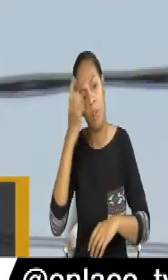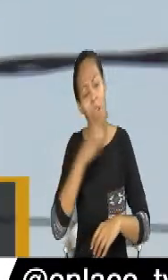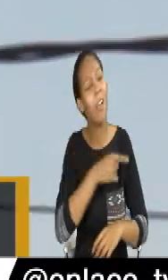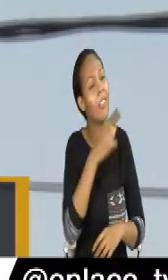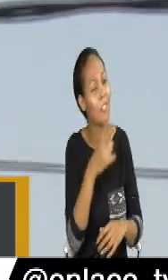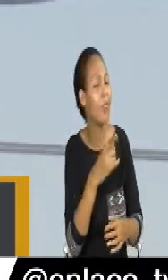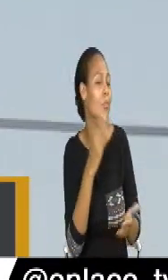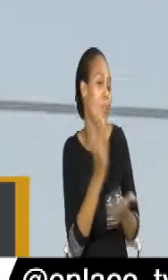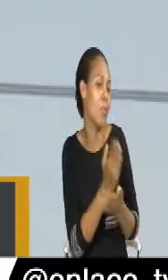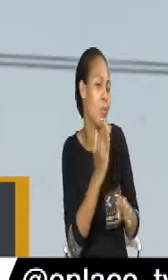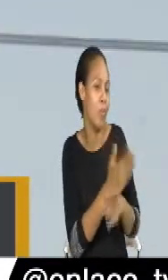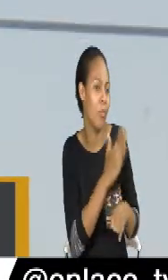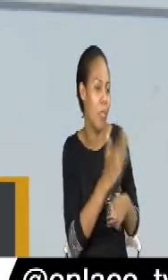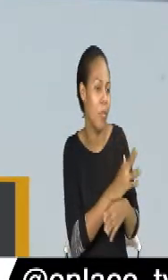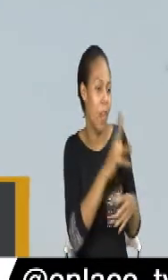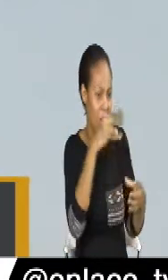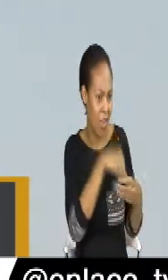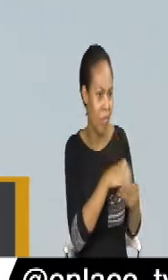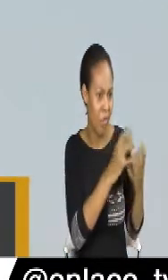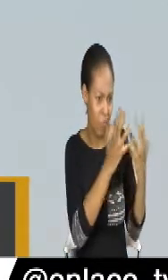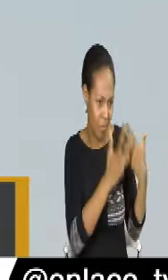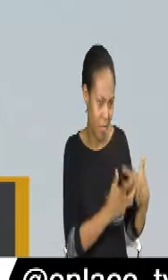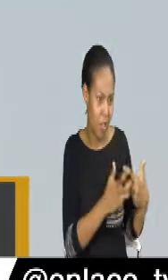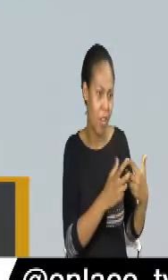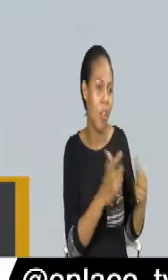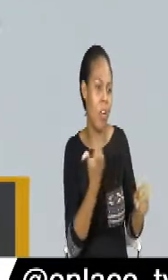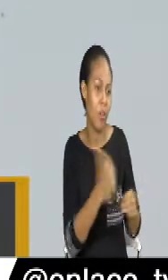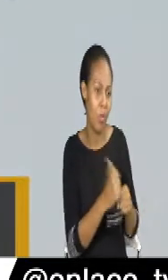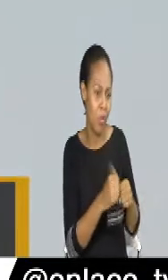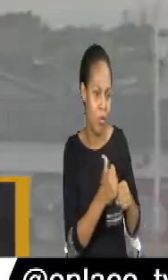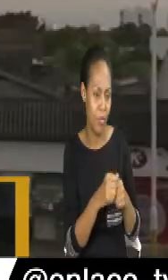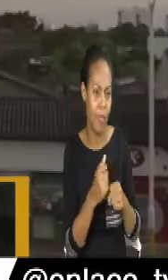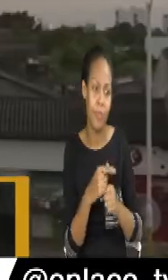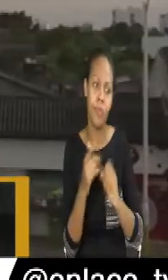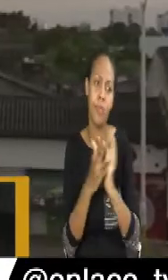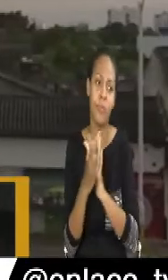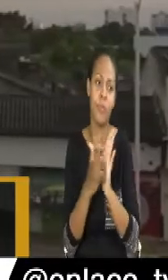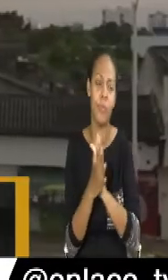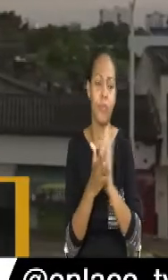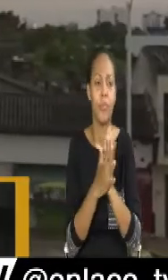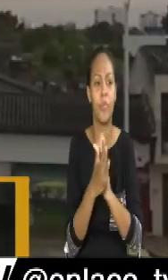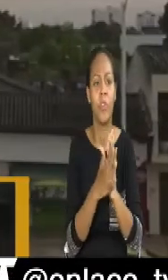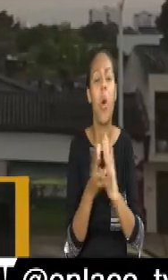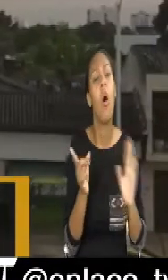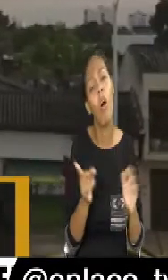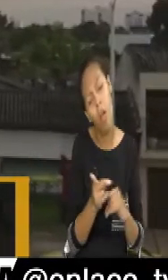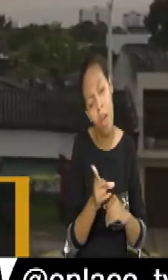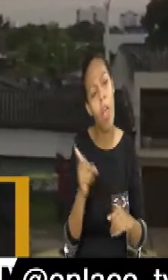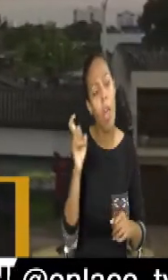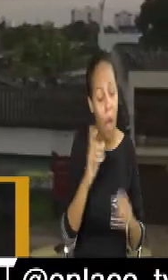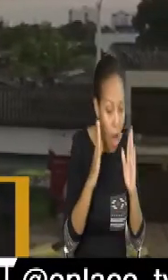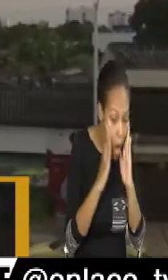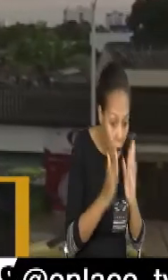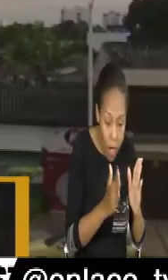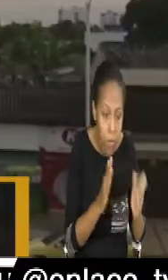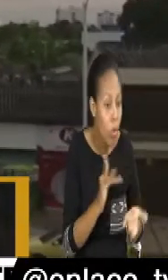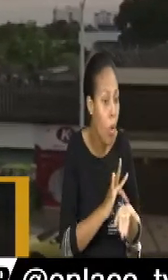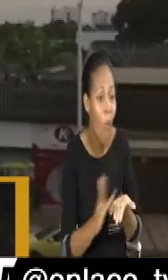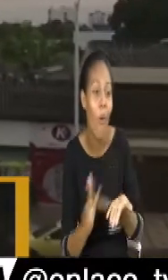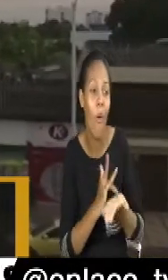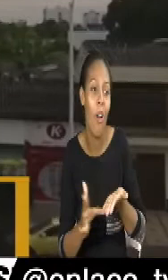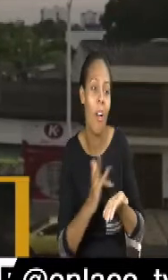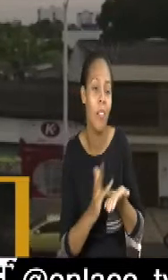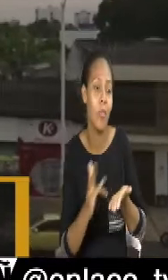de Ecopetrol. De acuerdo con la compañía, la empresa aplicó procesos de seguridad establecidos para atender la emergencia registrada en una planta de